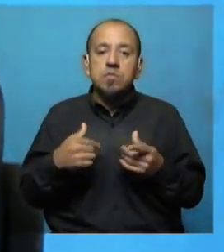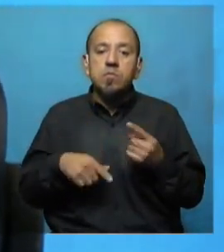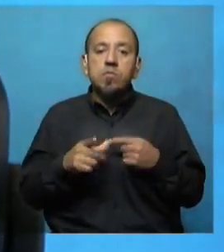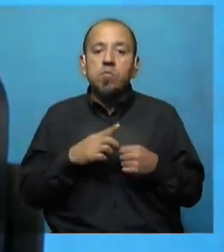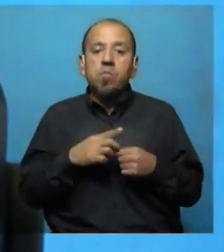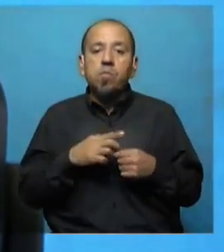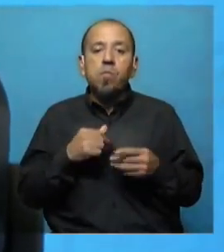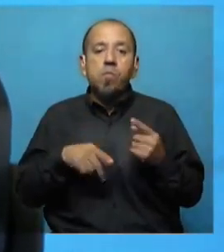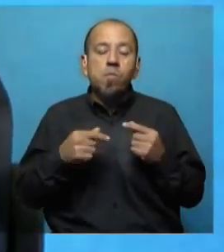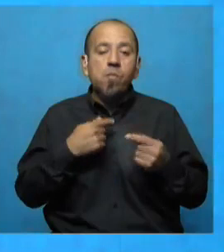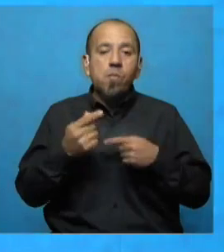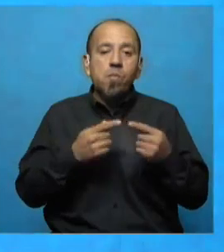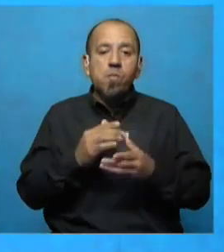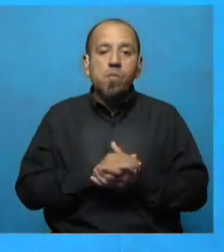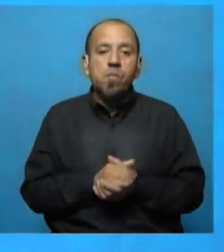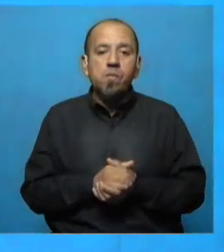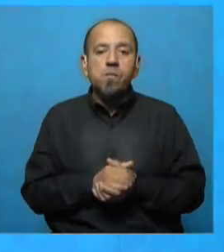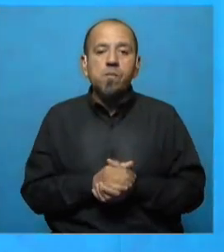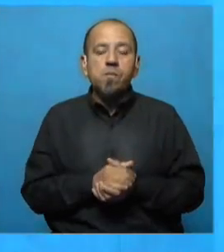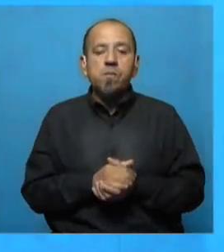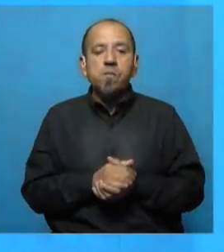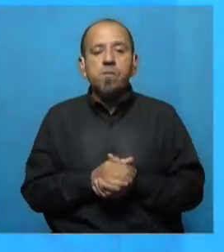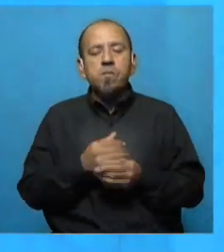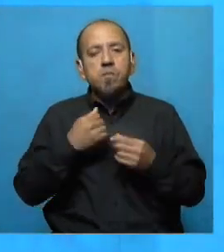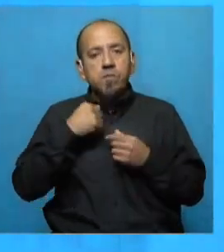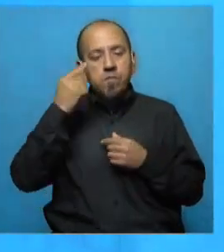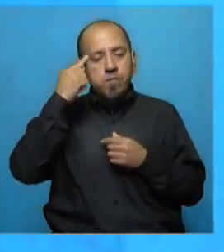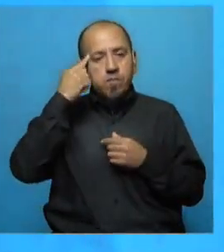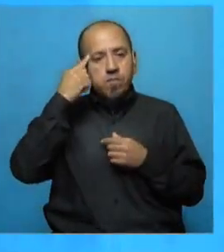permanentemente para que siga activo y bueno porque yo entiendo